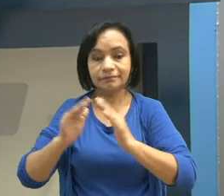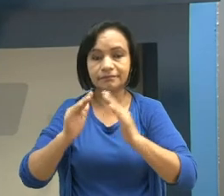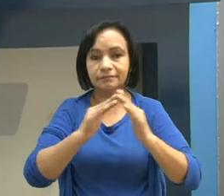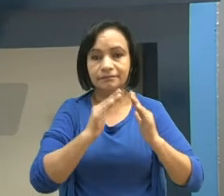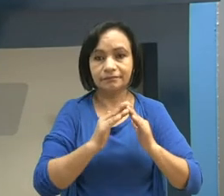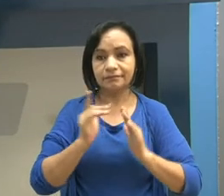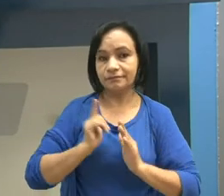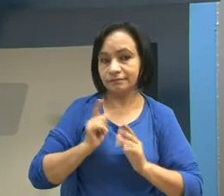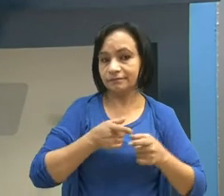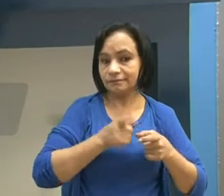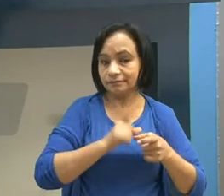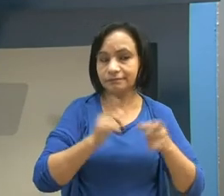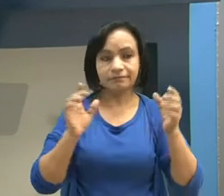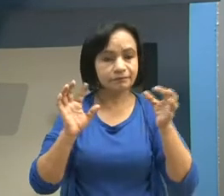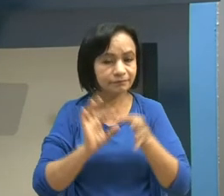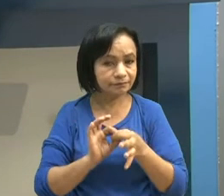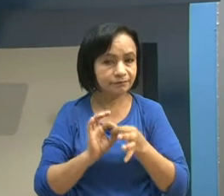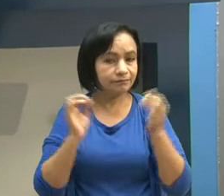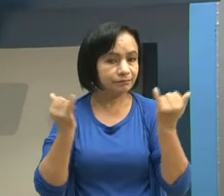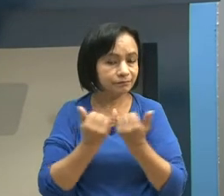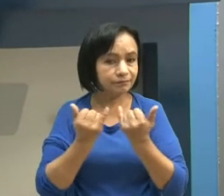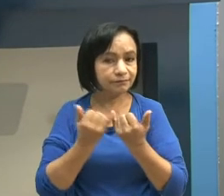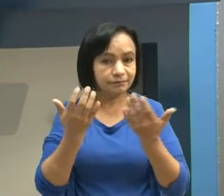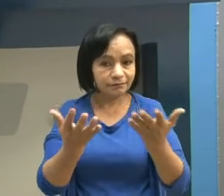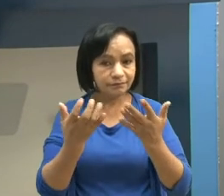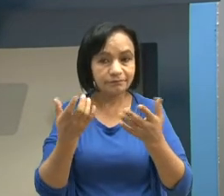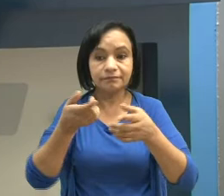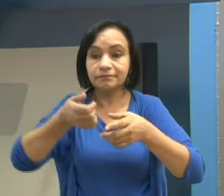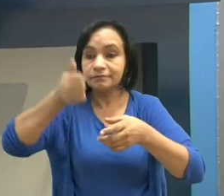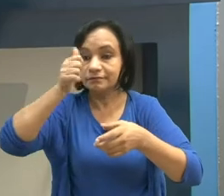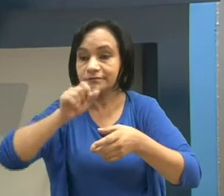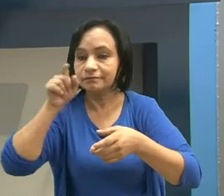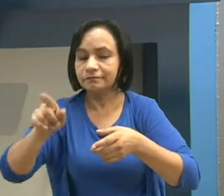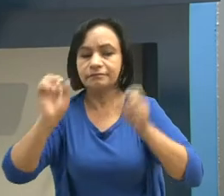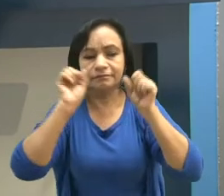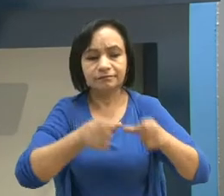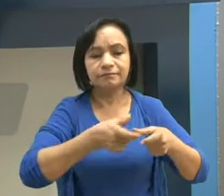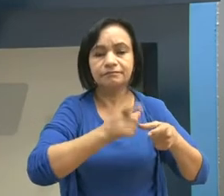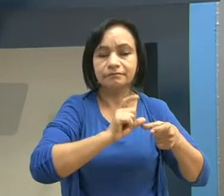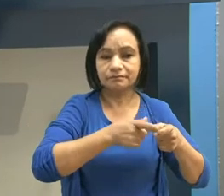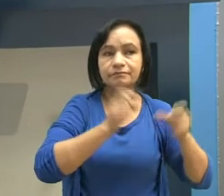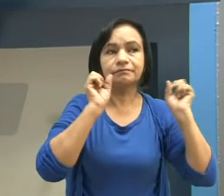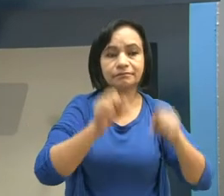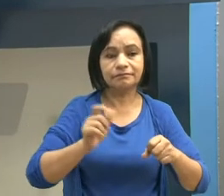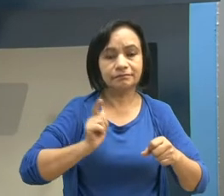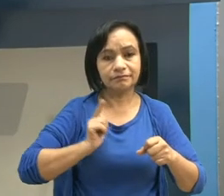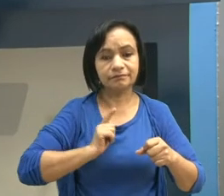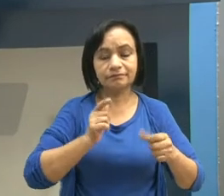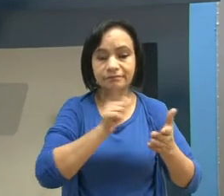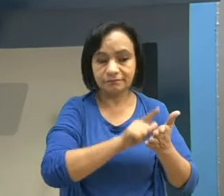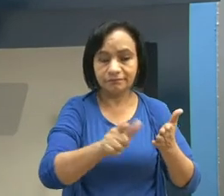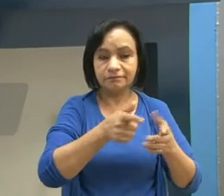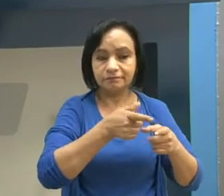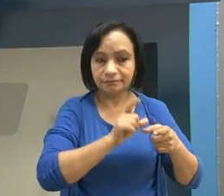potable aparecen en alcantarillado sanitario, porque igual la idea es que donde ponemos el agua potable se hace lo posible porque también tengas el alcantarillado